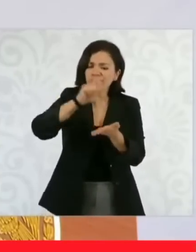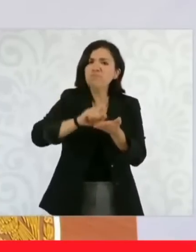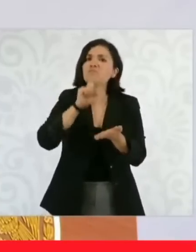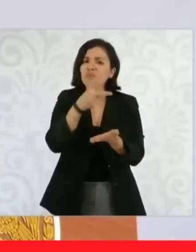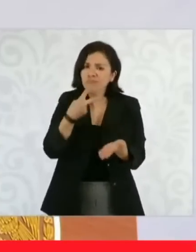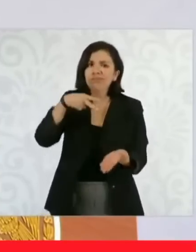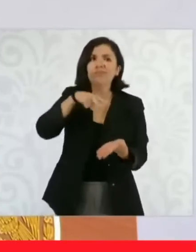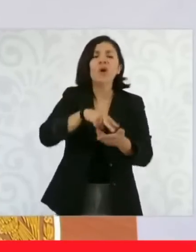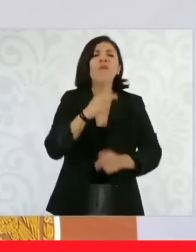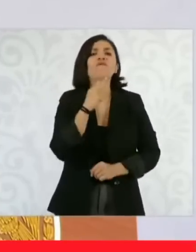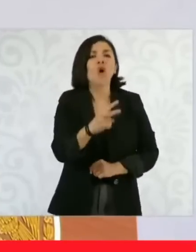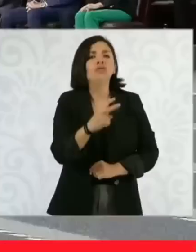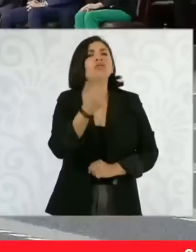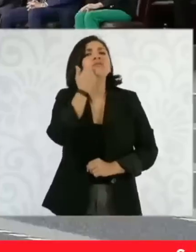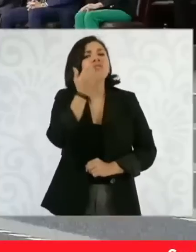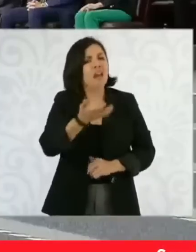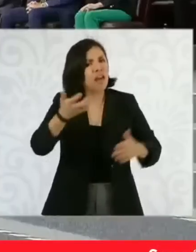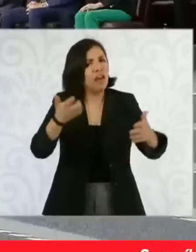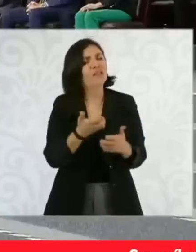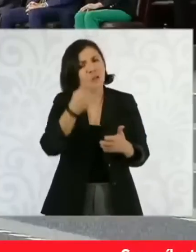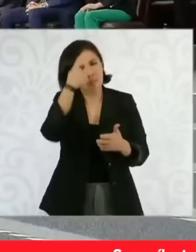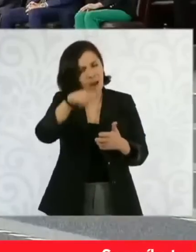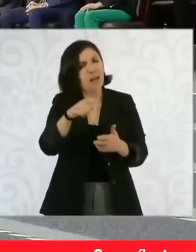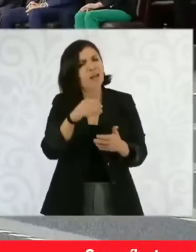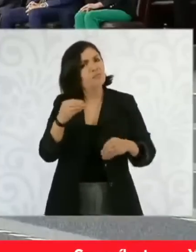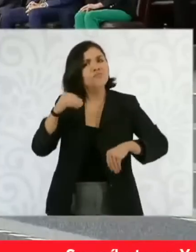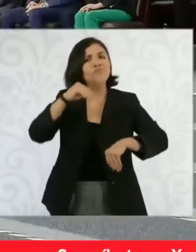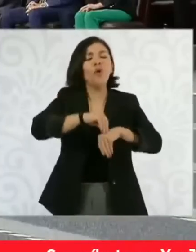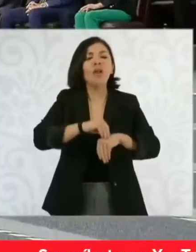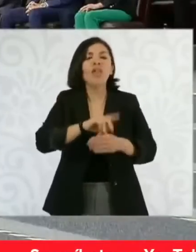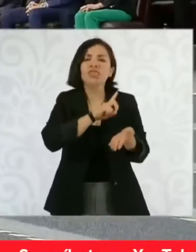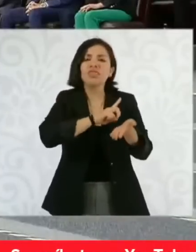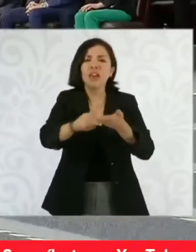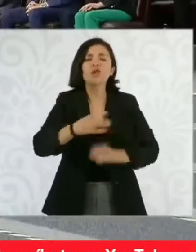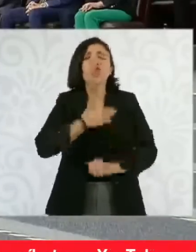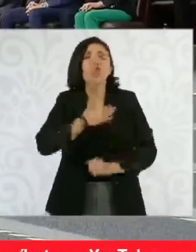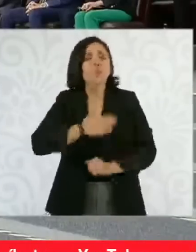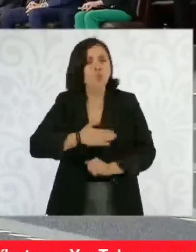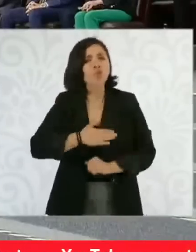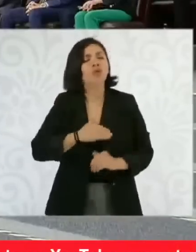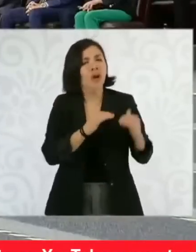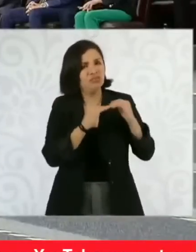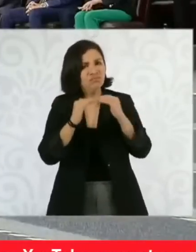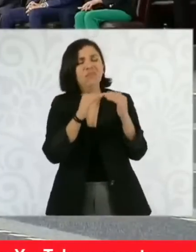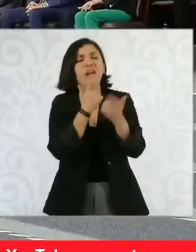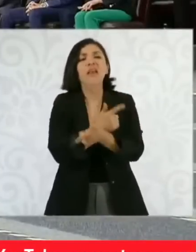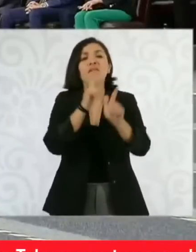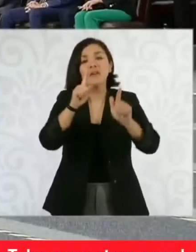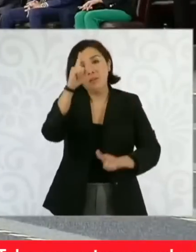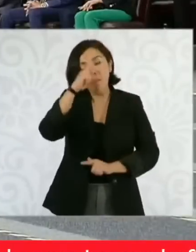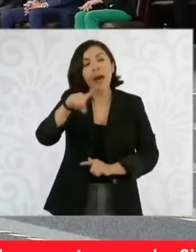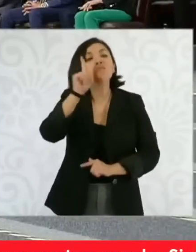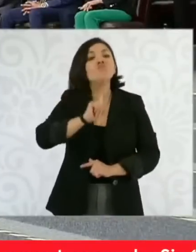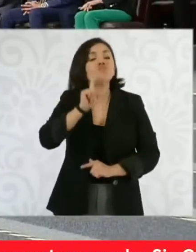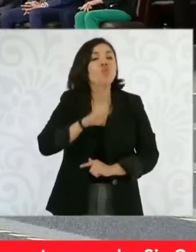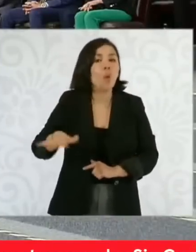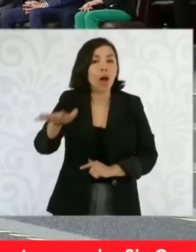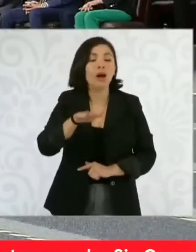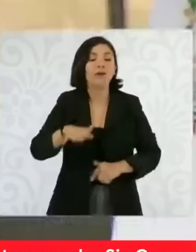voz lucharon por consolidar los derechos de equidad, justicia y libertad para las